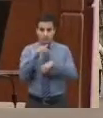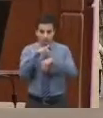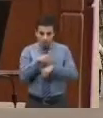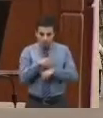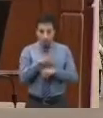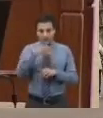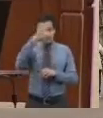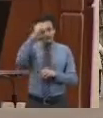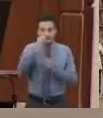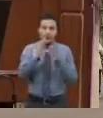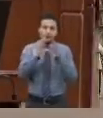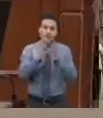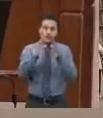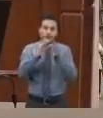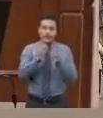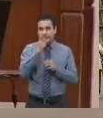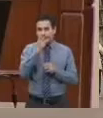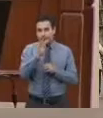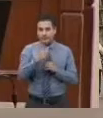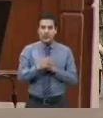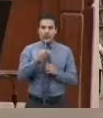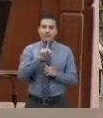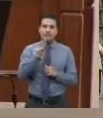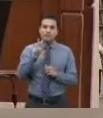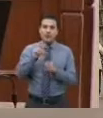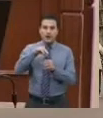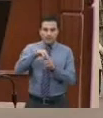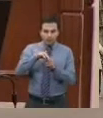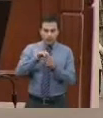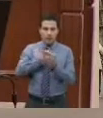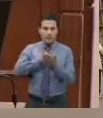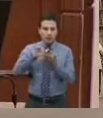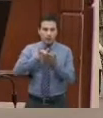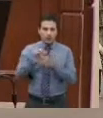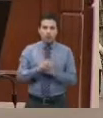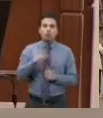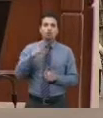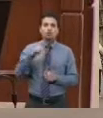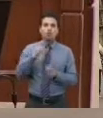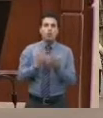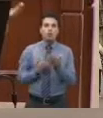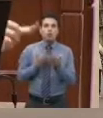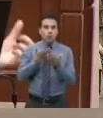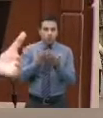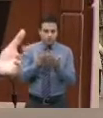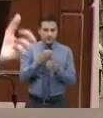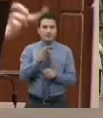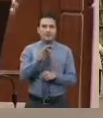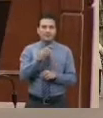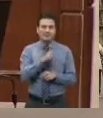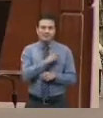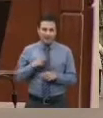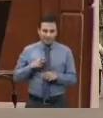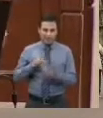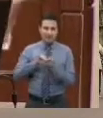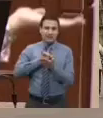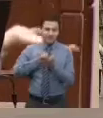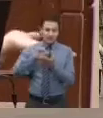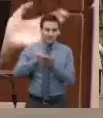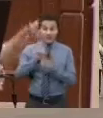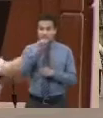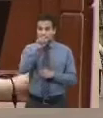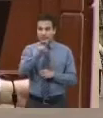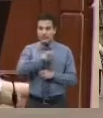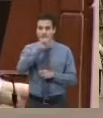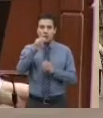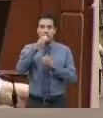el Partido Verde, referirse a las propuestas de campaña de ese partido político y también contiene un cierre señalando que